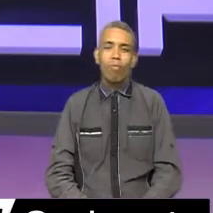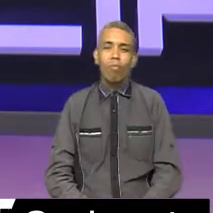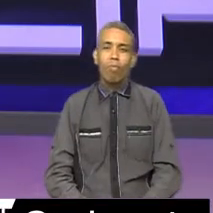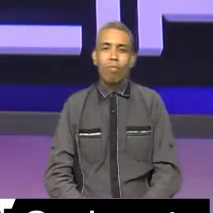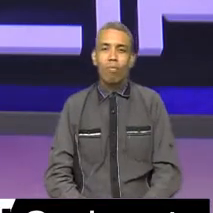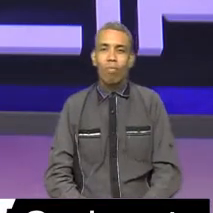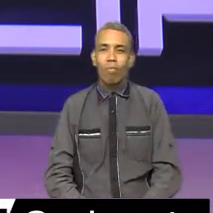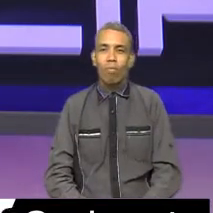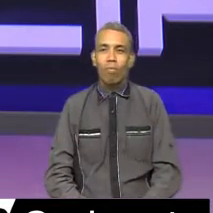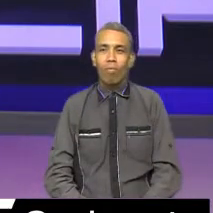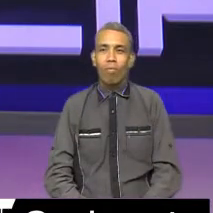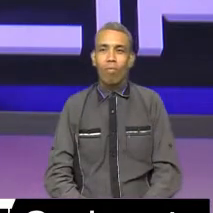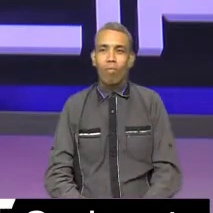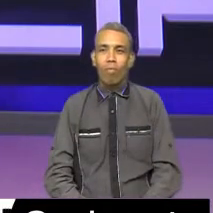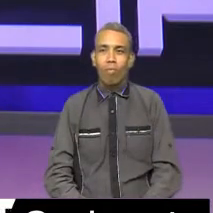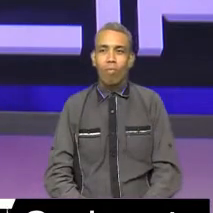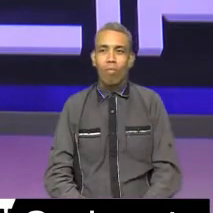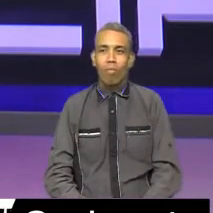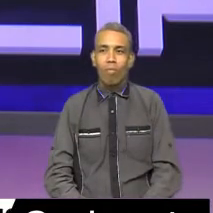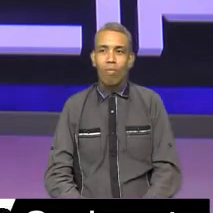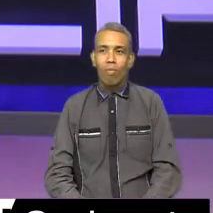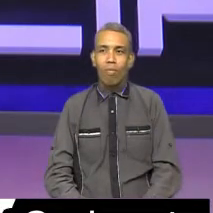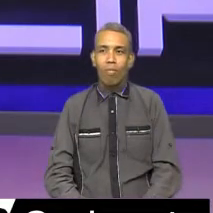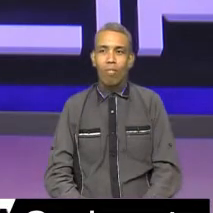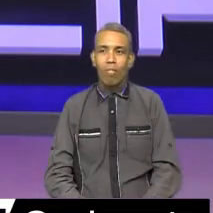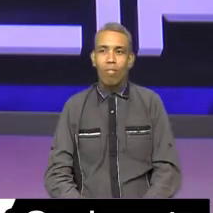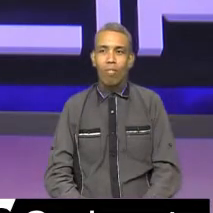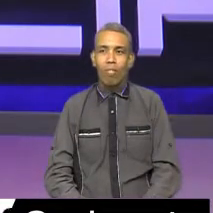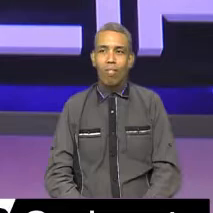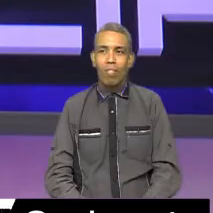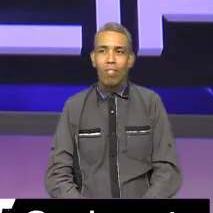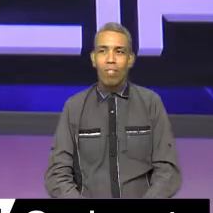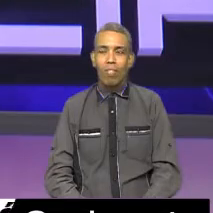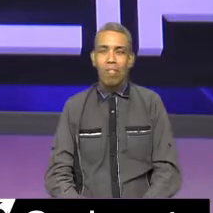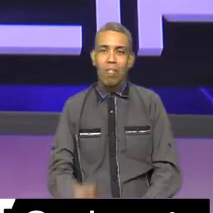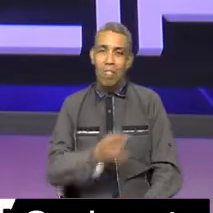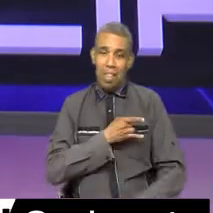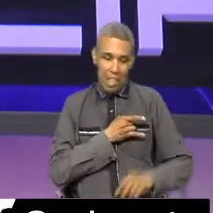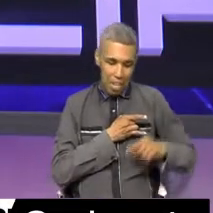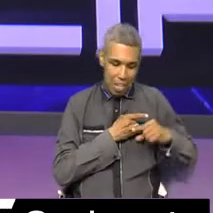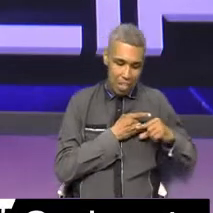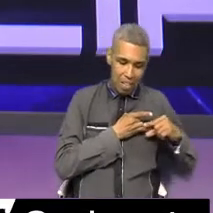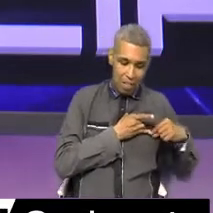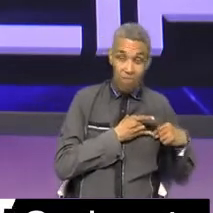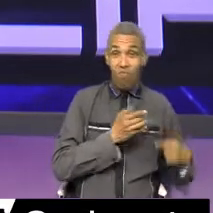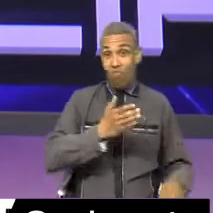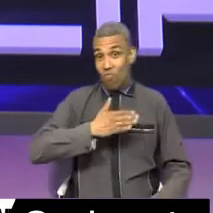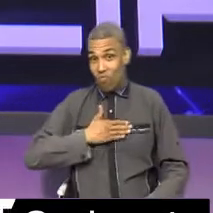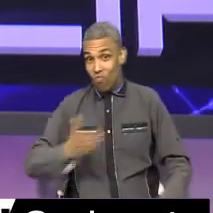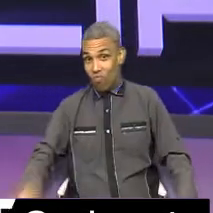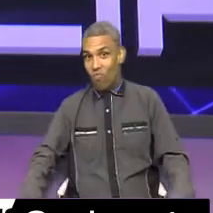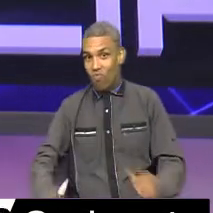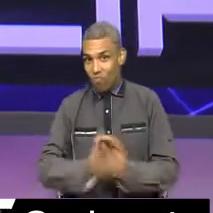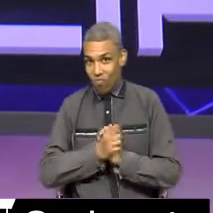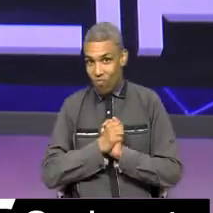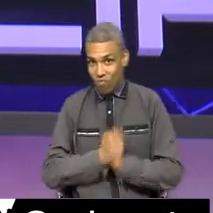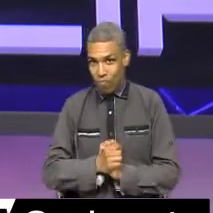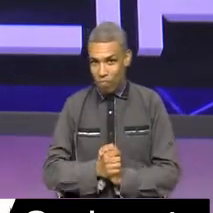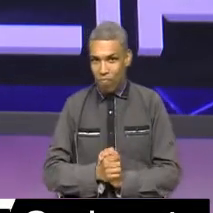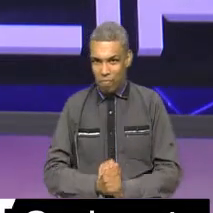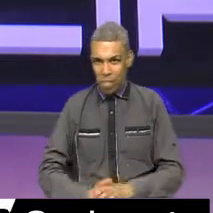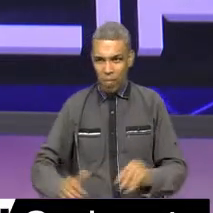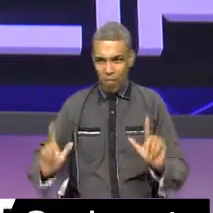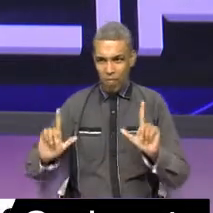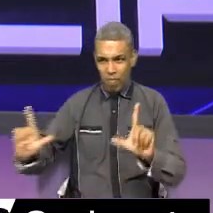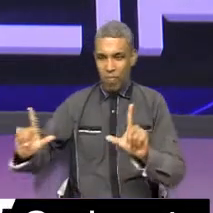Y el Instituto Universitario de La Paz, enviamos una felicitación muy especial desde Enlace Noticias al Instituto Universitario de La Paz por ese reconocimiento